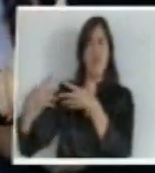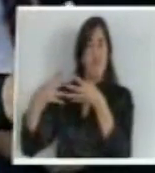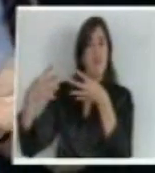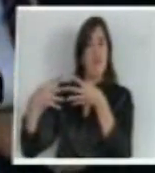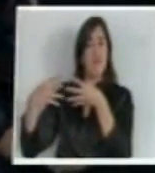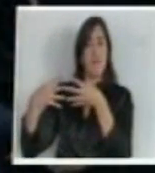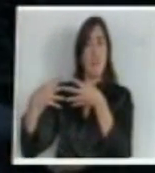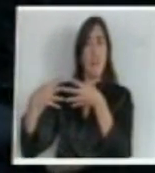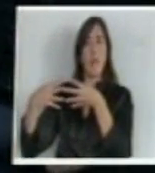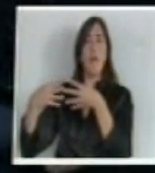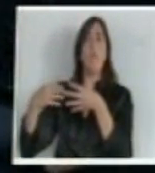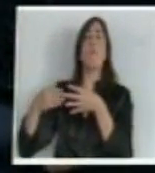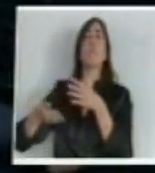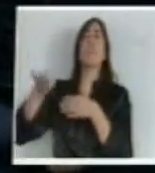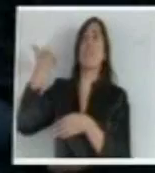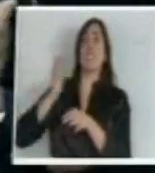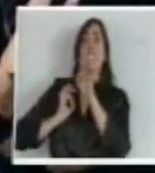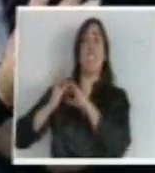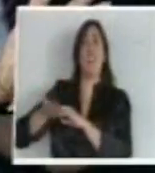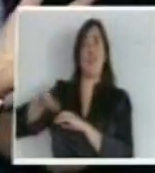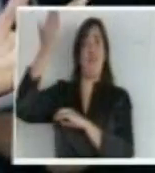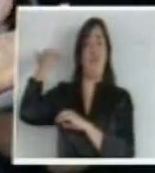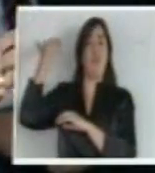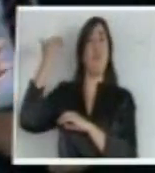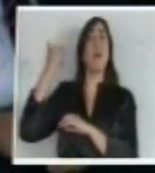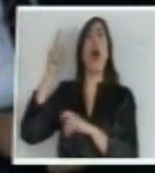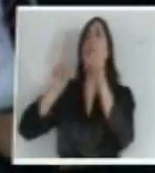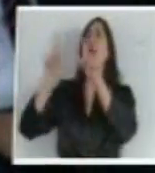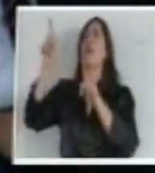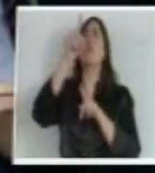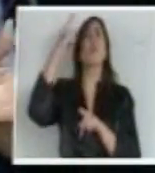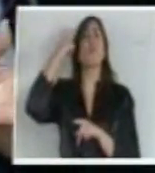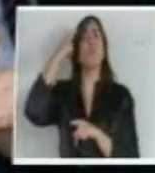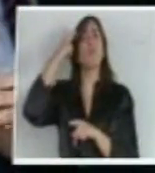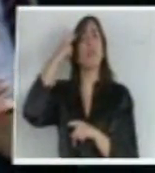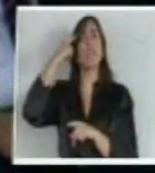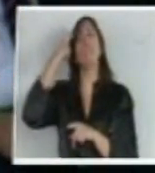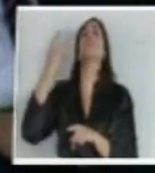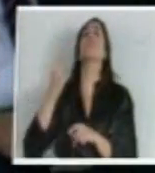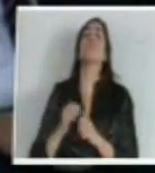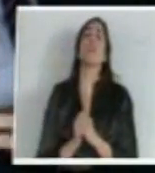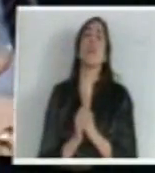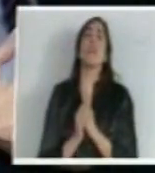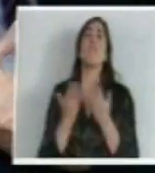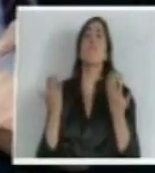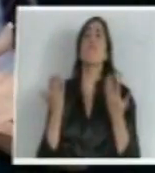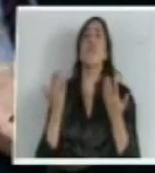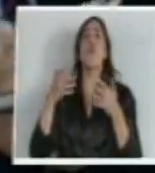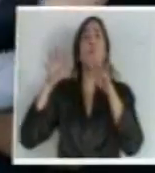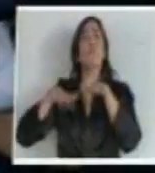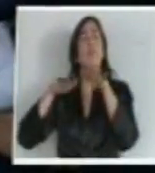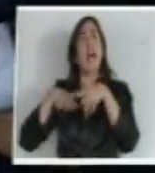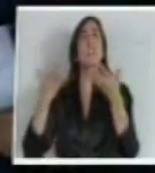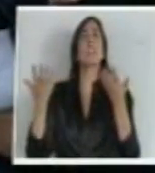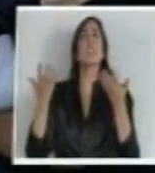vino en el siglo pasado, cuando algunos pensaron que prohibiendo un nombre o una marcha